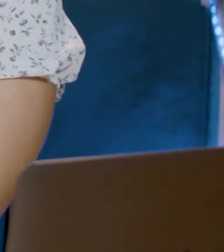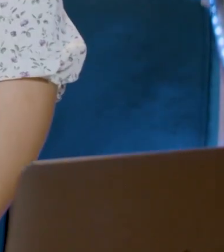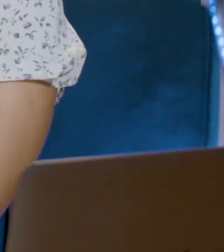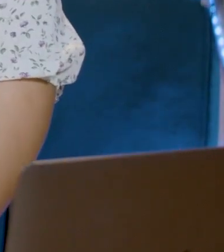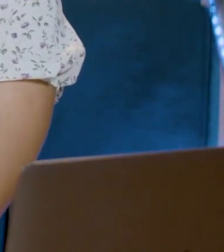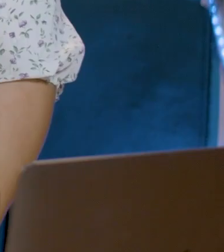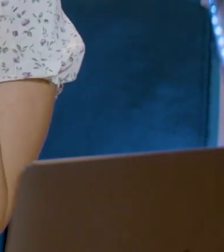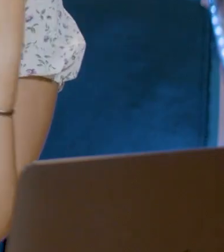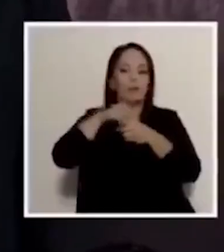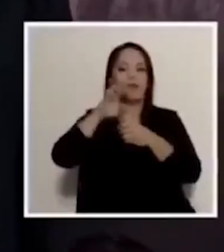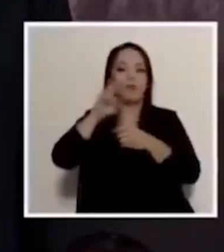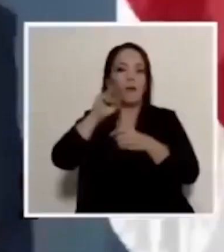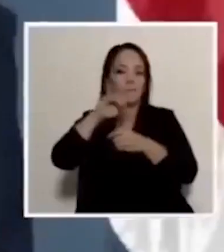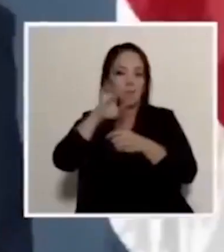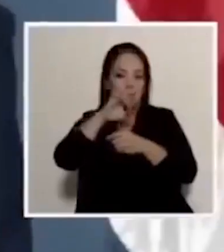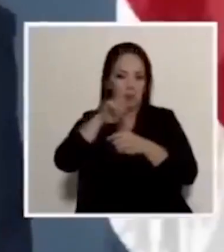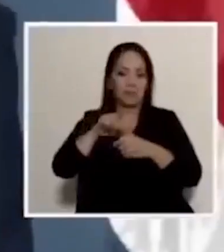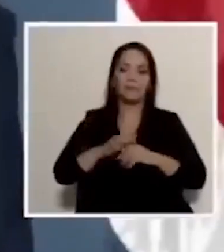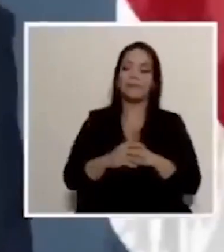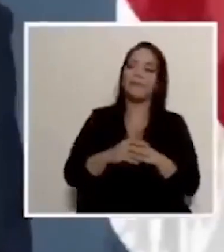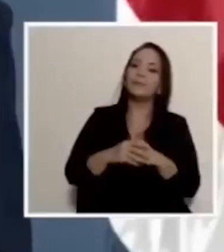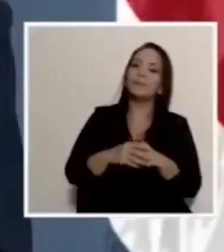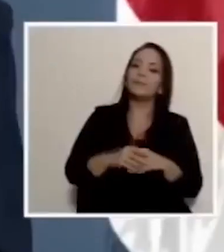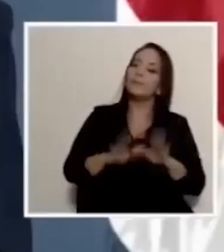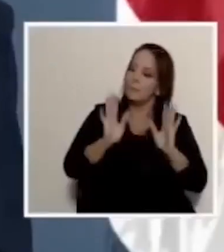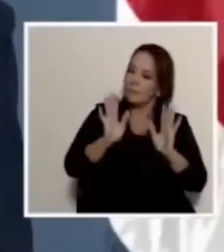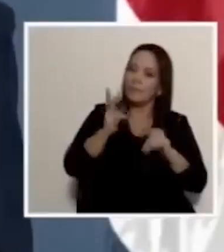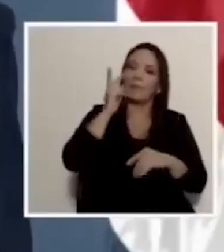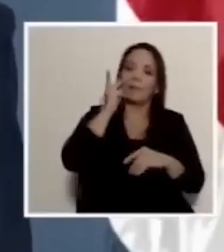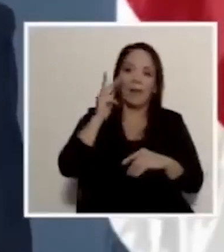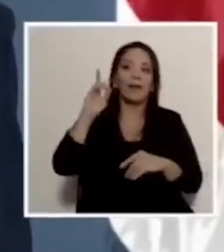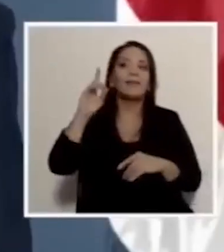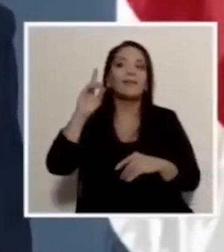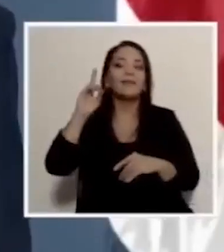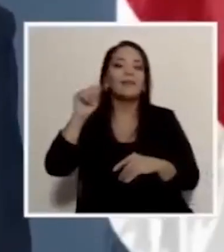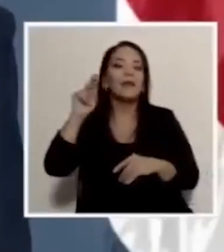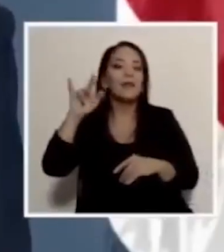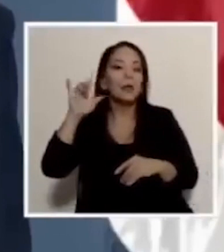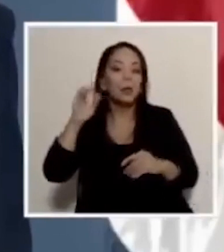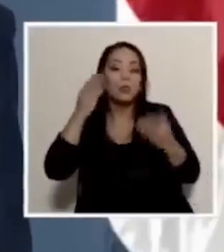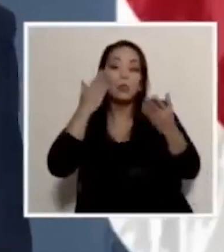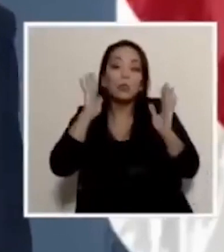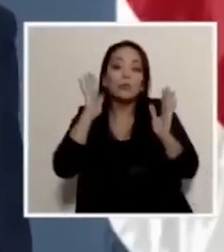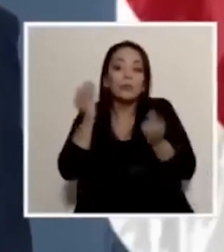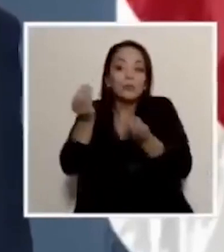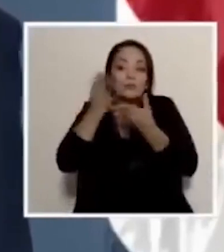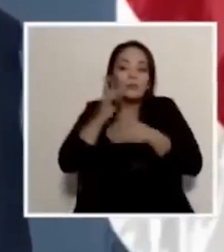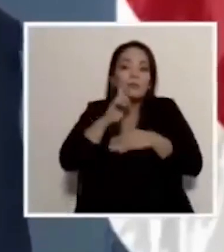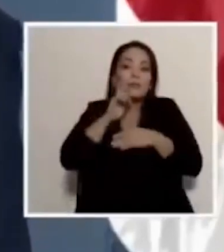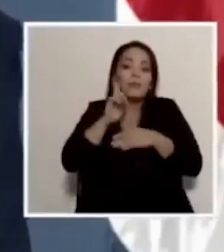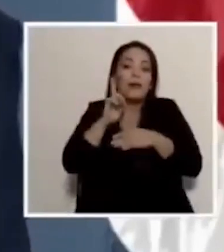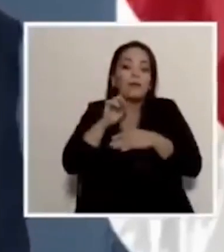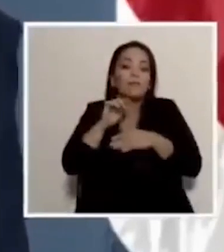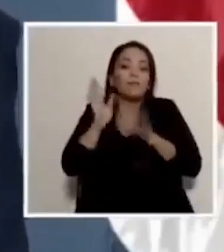caja como Rodrigo Chávez. Hola, don Danilo, o a mí me están mintiendo descaradamente, porque aquí